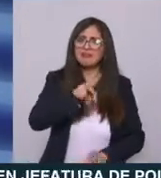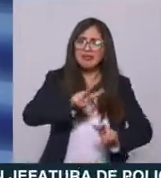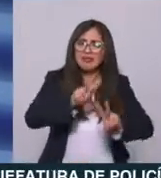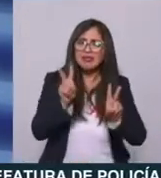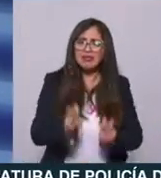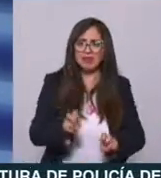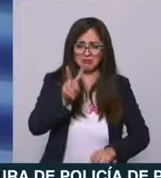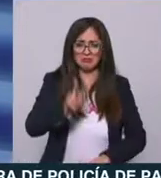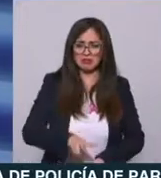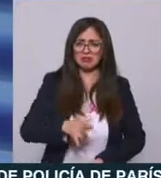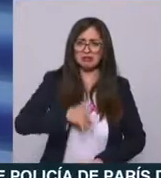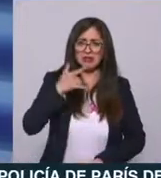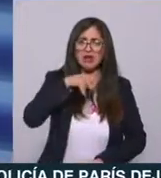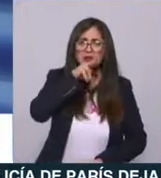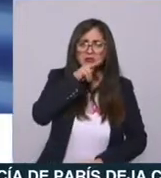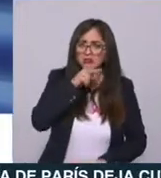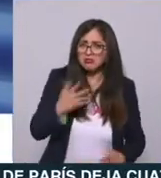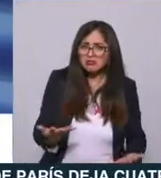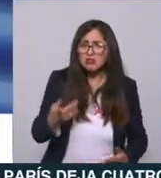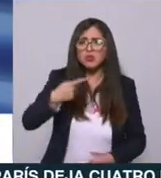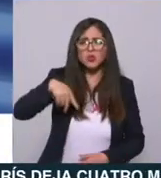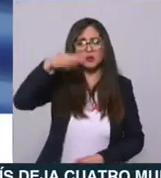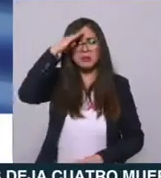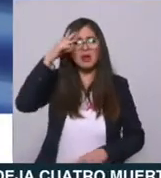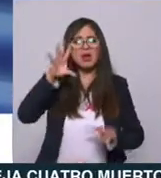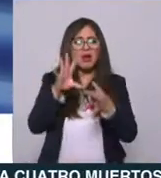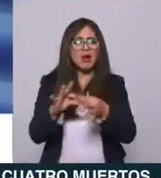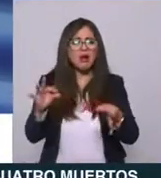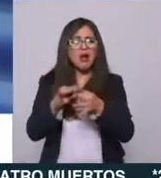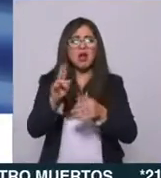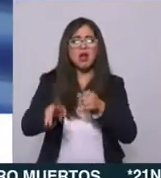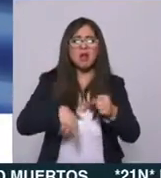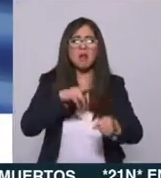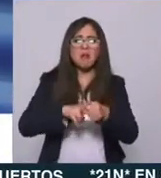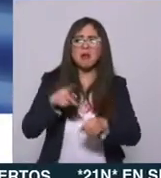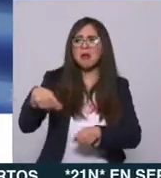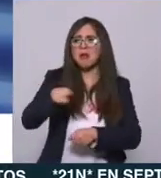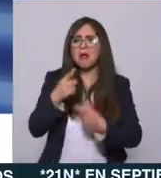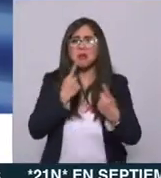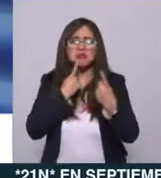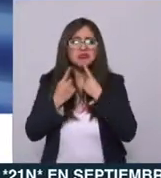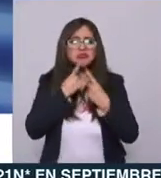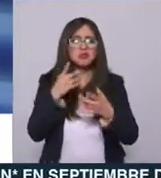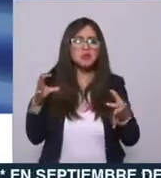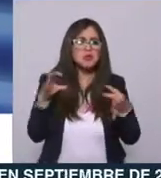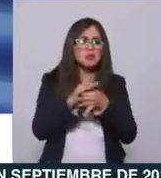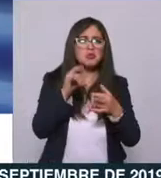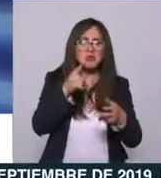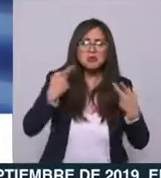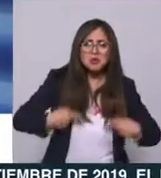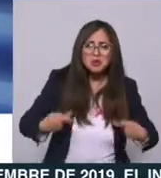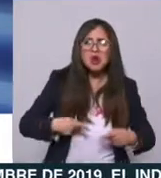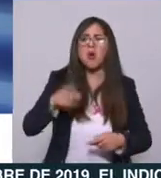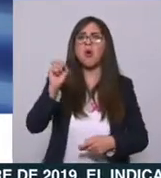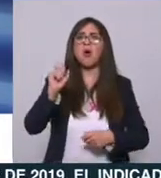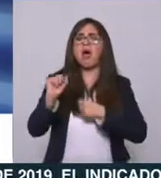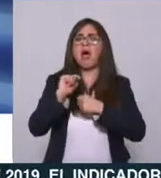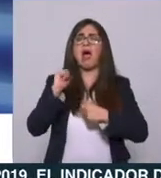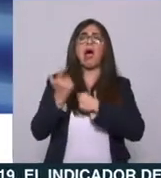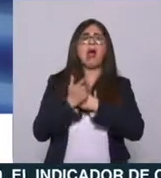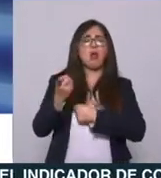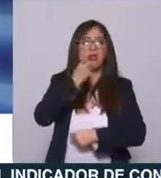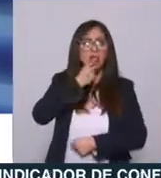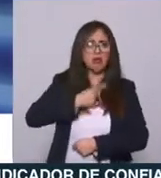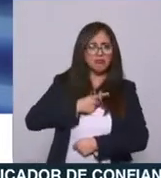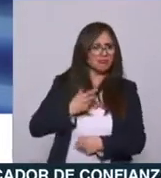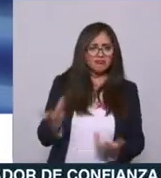bastante preocupante. No es una conversación normal que tengas con una persona o que te diga algo así, no es algo normal.